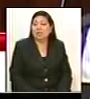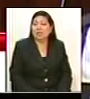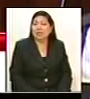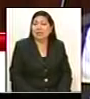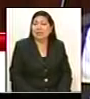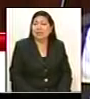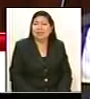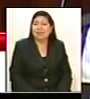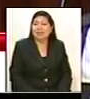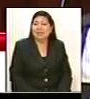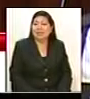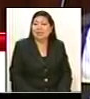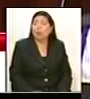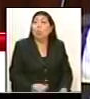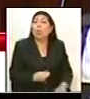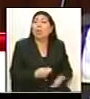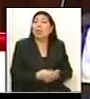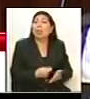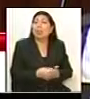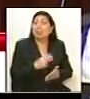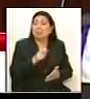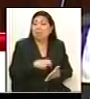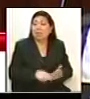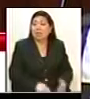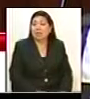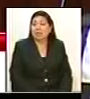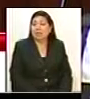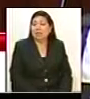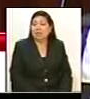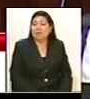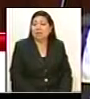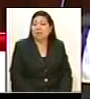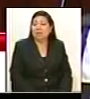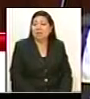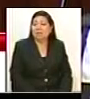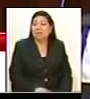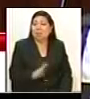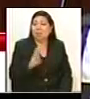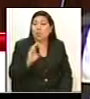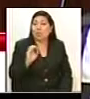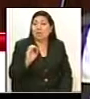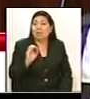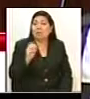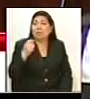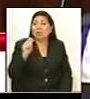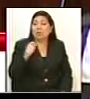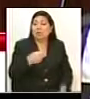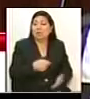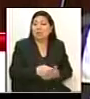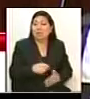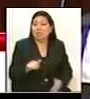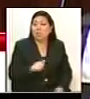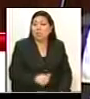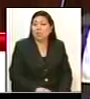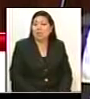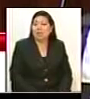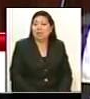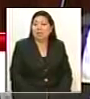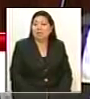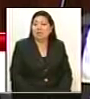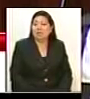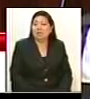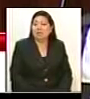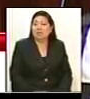utilidades. ¿Cuánto paga la minería en el Perú? Aproximadamente 40% de impuesto. Igual que hacer un traje,